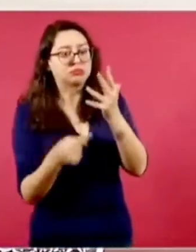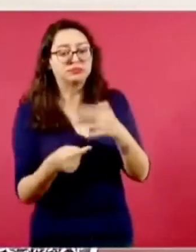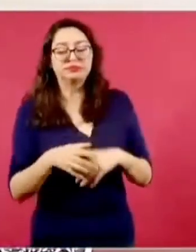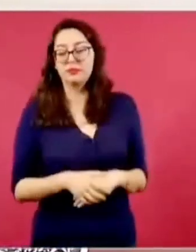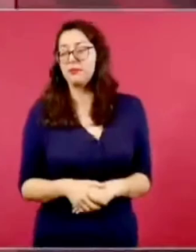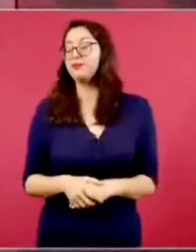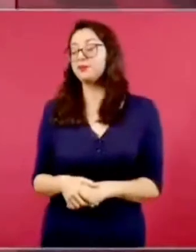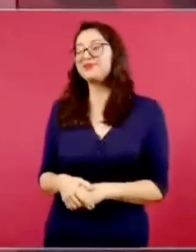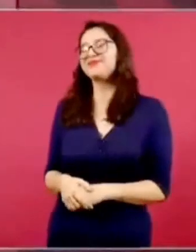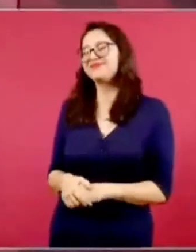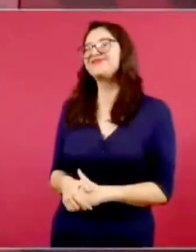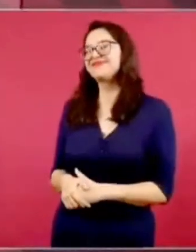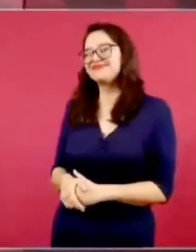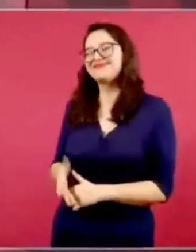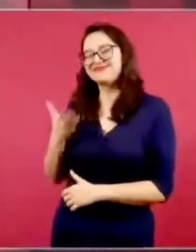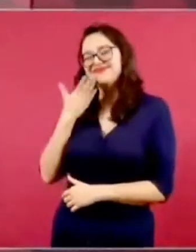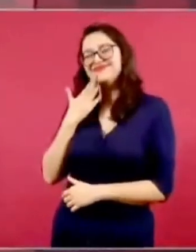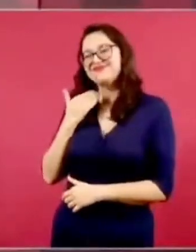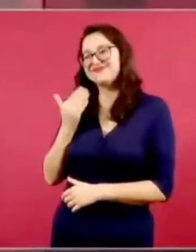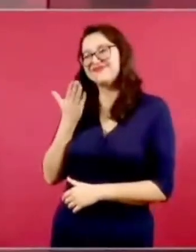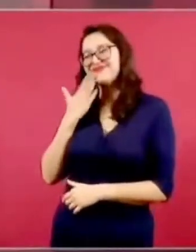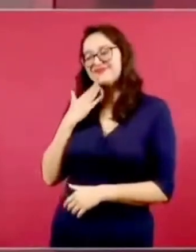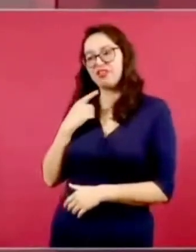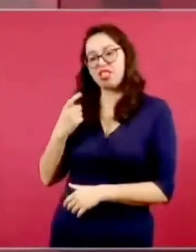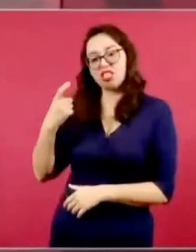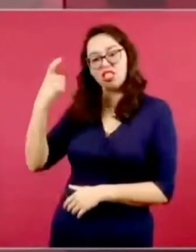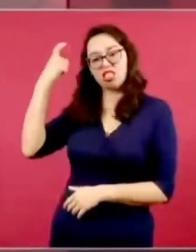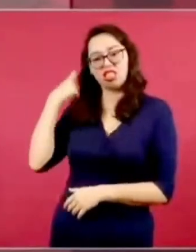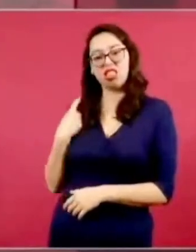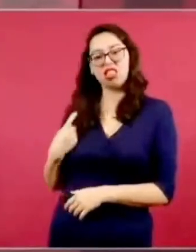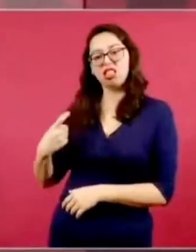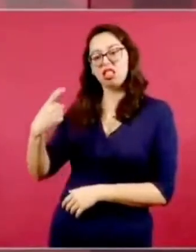imitarlos, a burlarse de ellos,